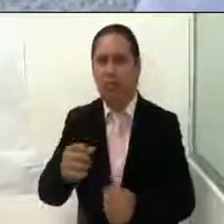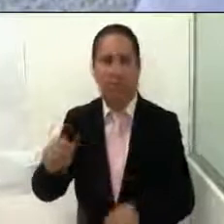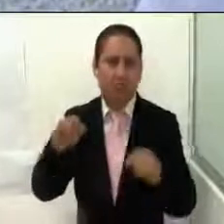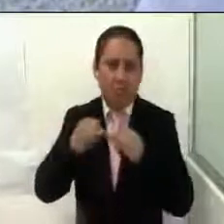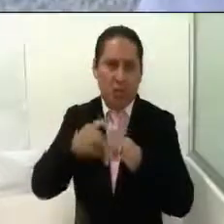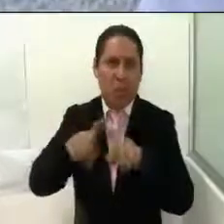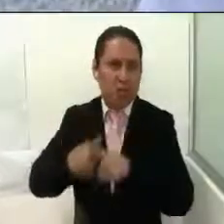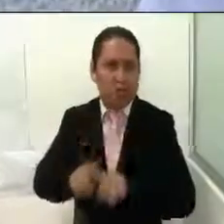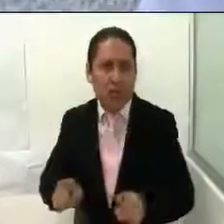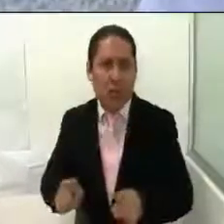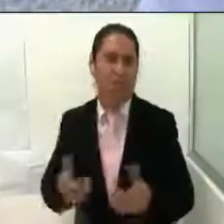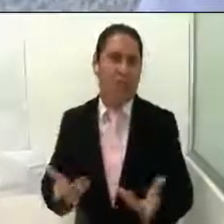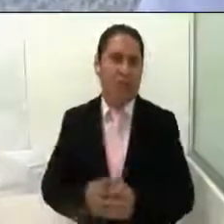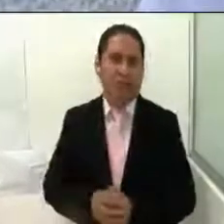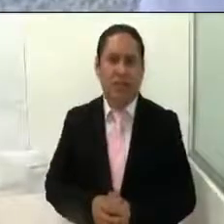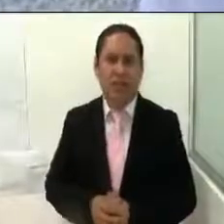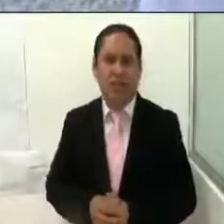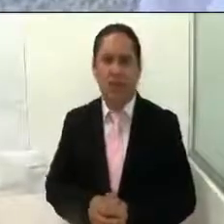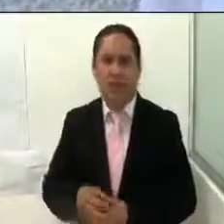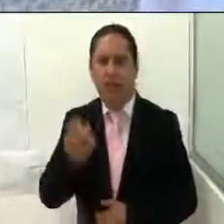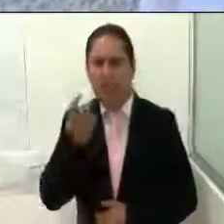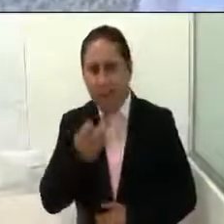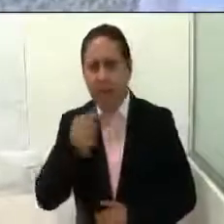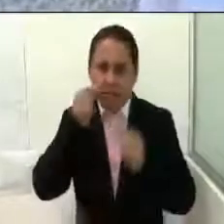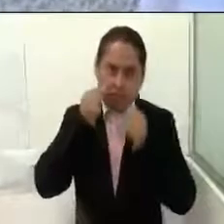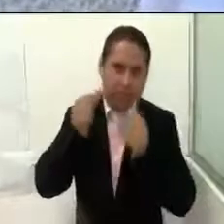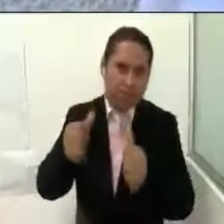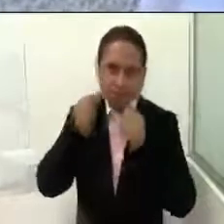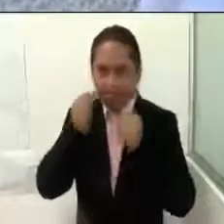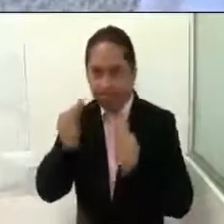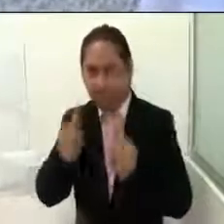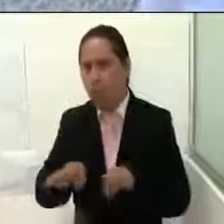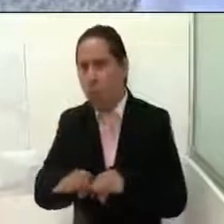ocupe entonces de esta manera sea atendido como